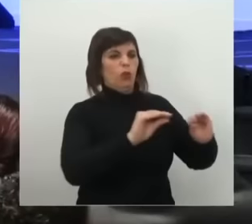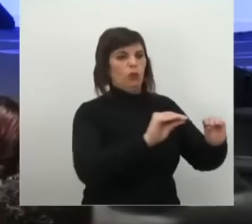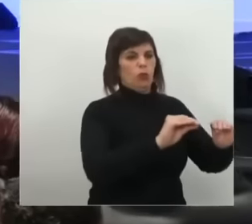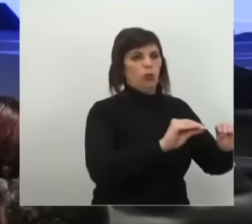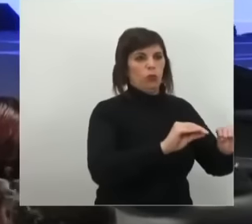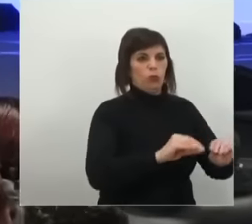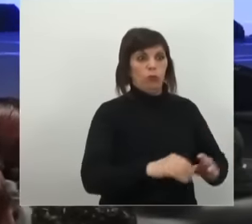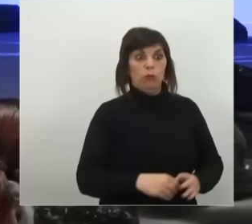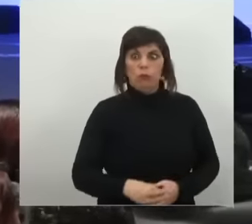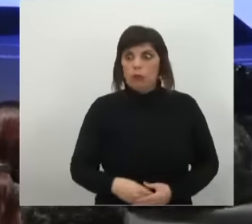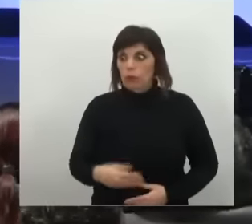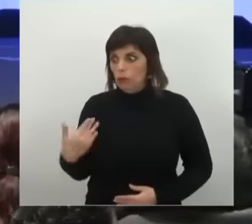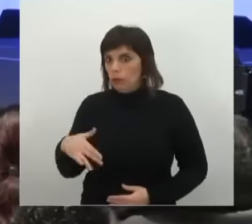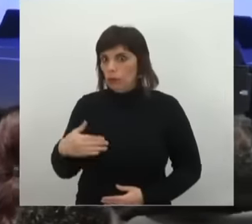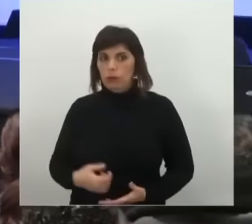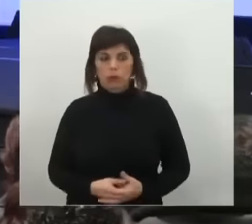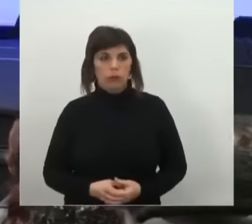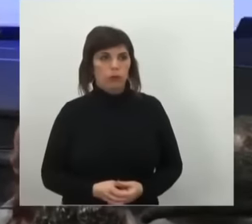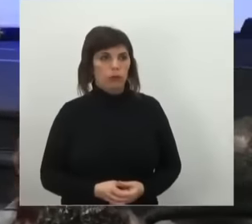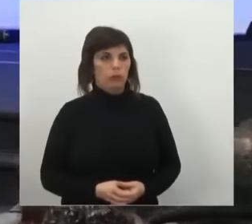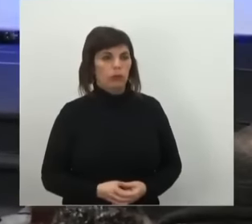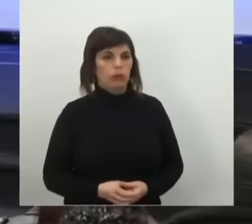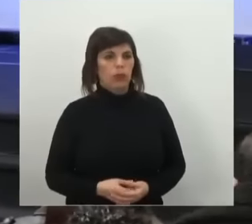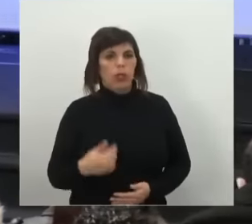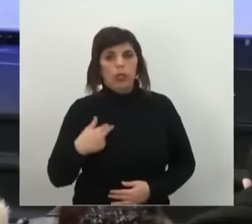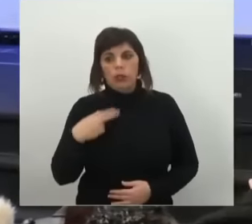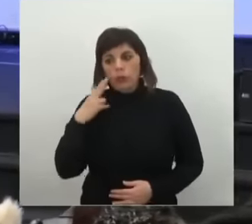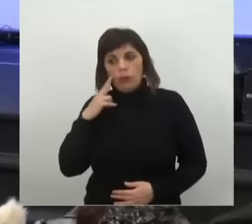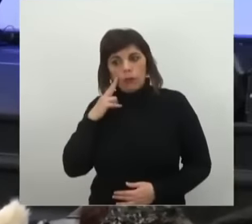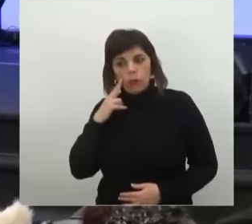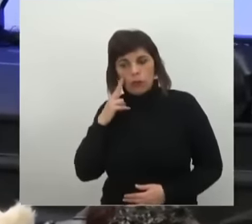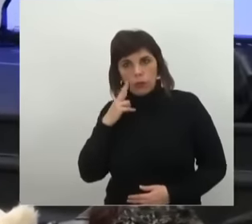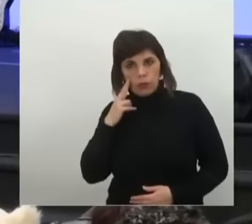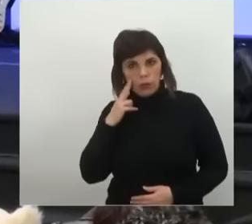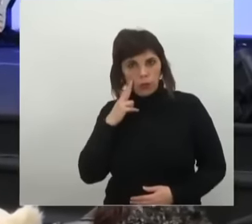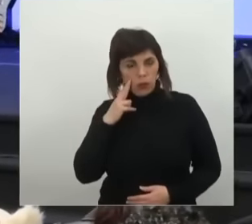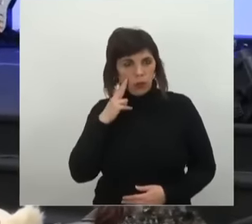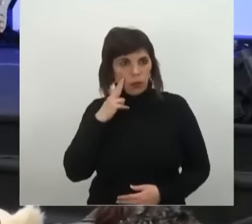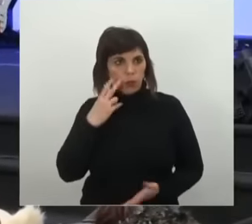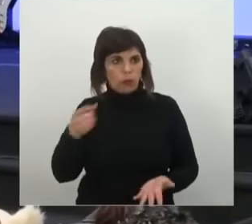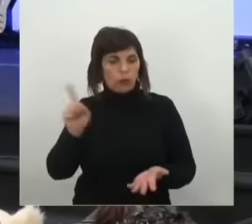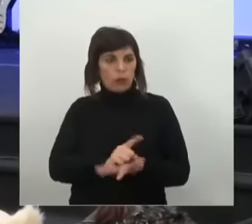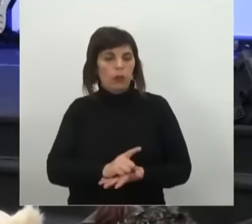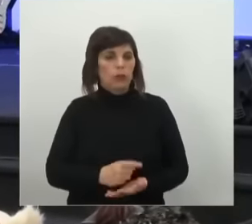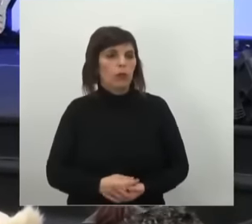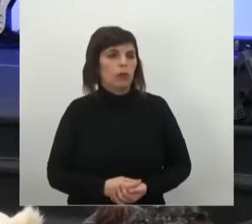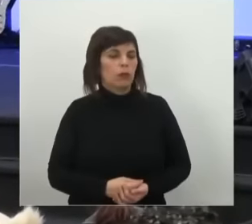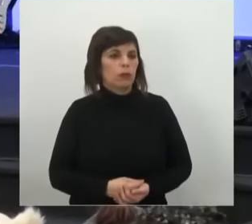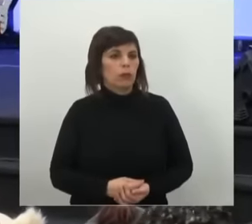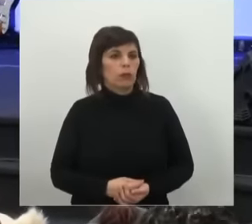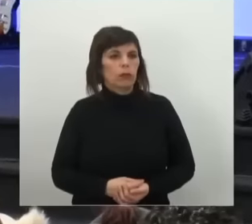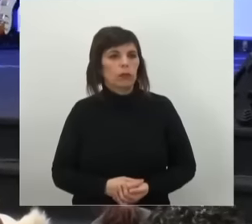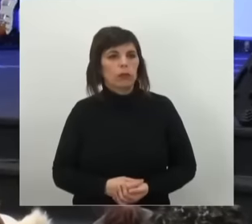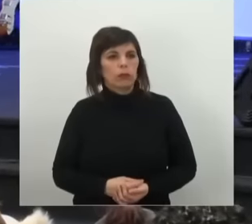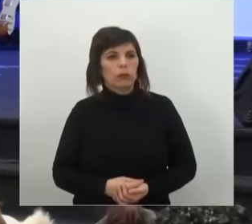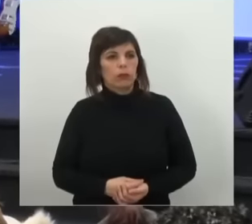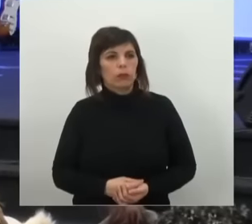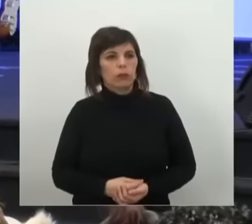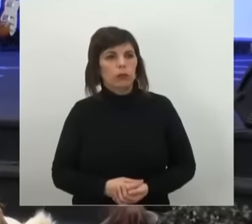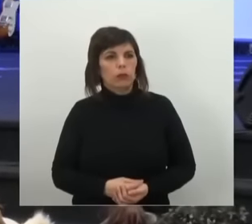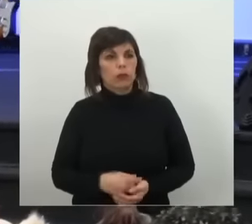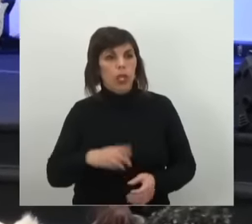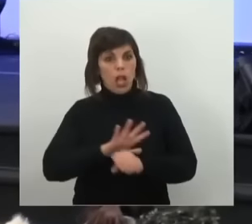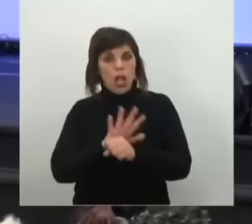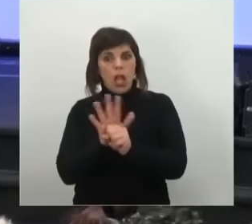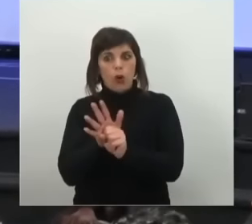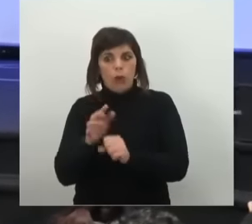las amenazas Y entonces a mí me agarró el miedo otra vez en el medio del